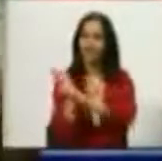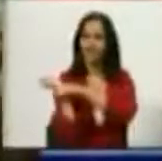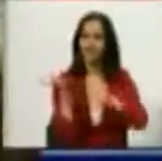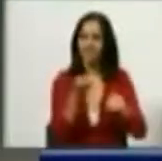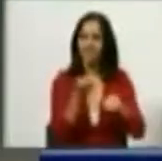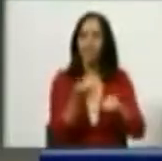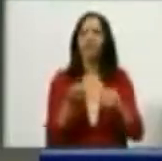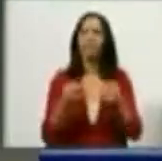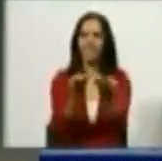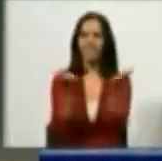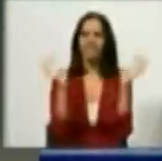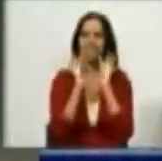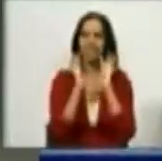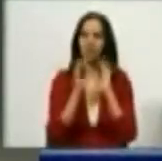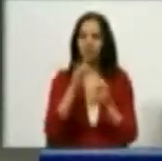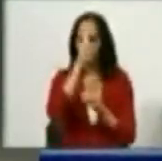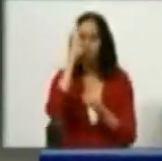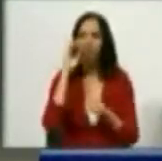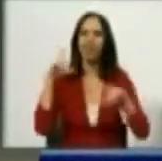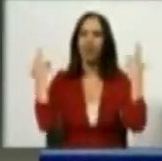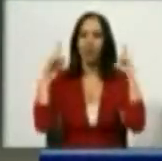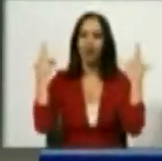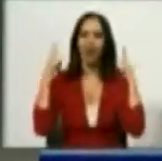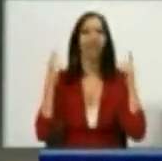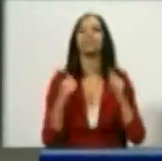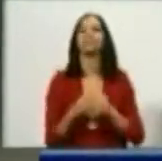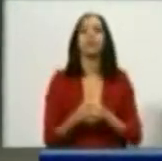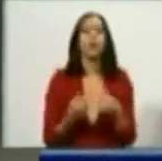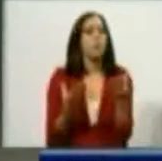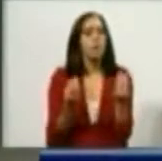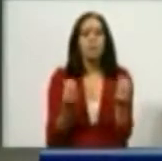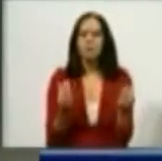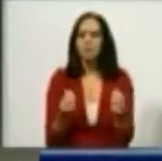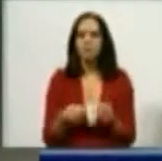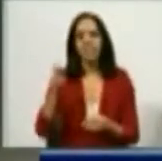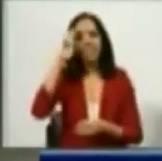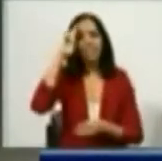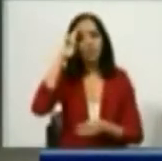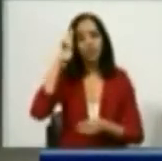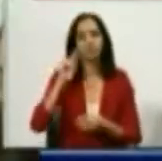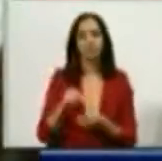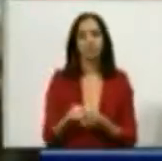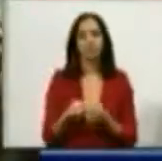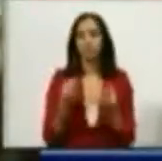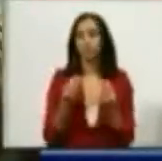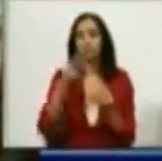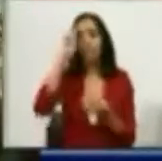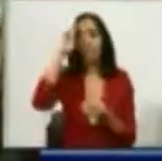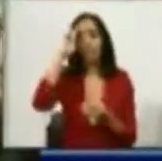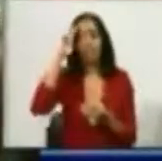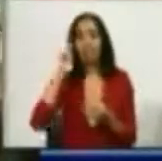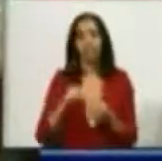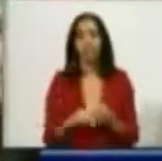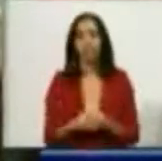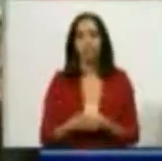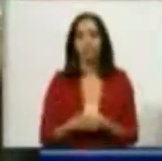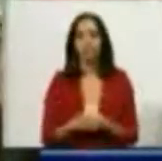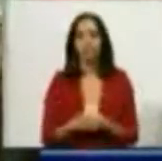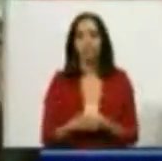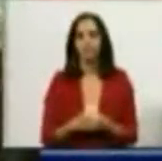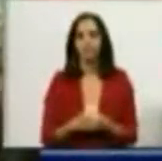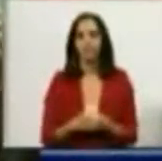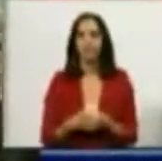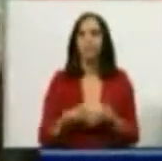los tiburones de la guaira por muchas razones por muchas razones para